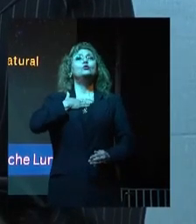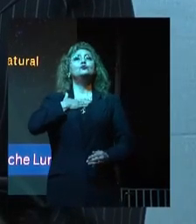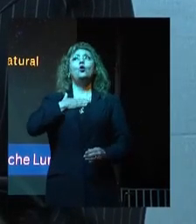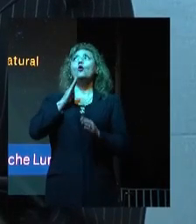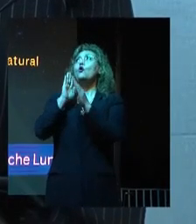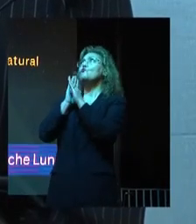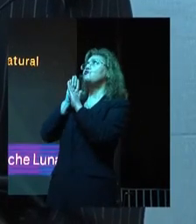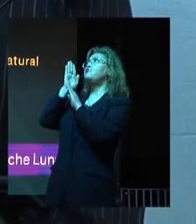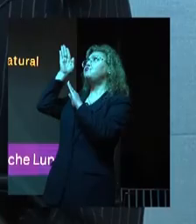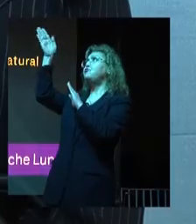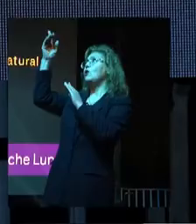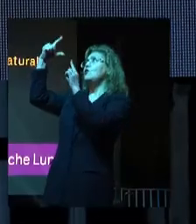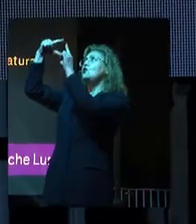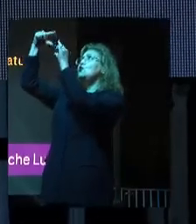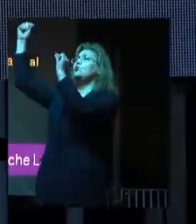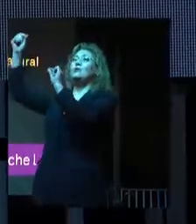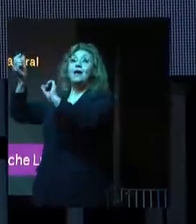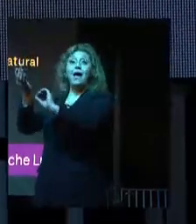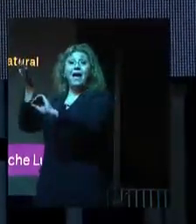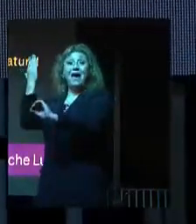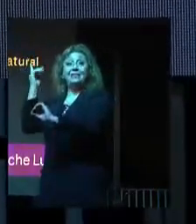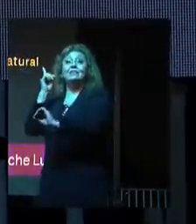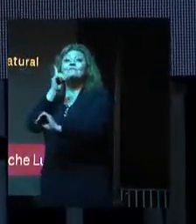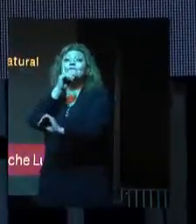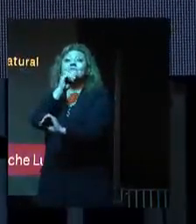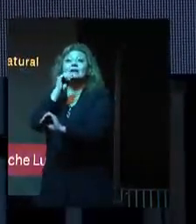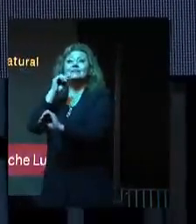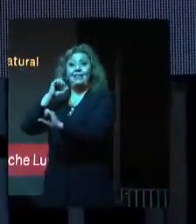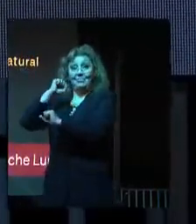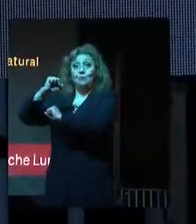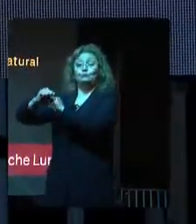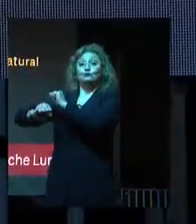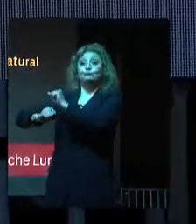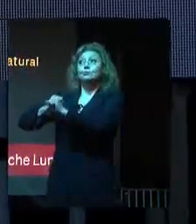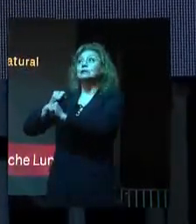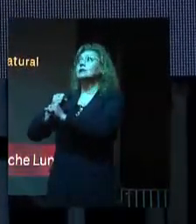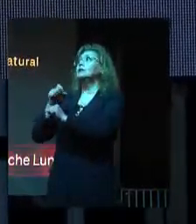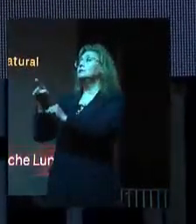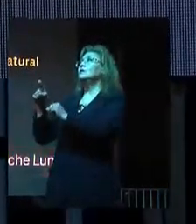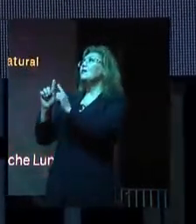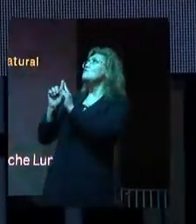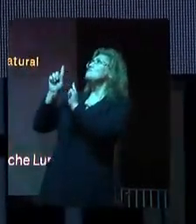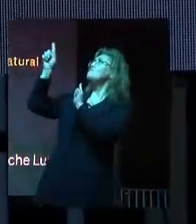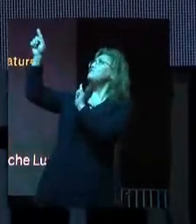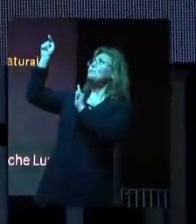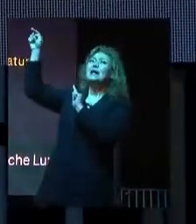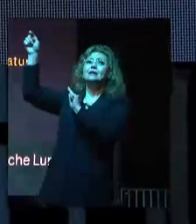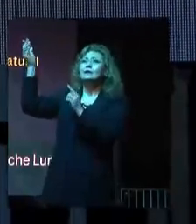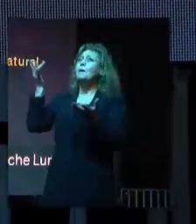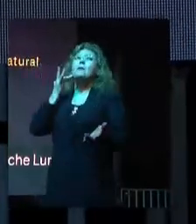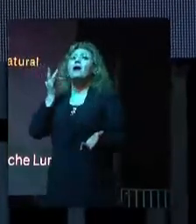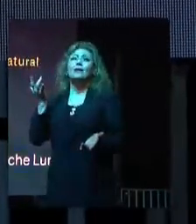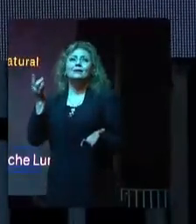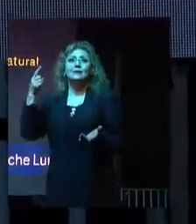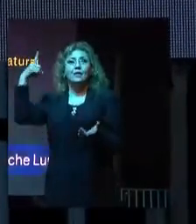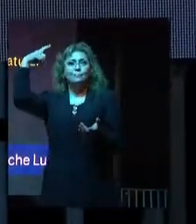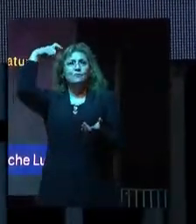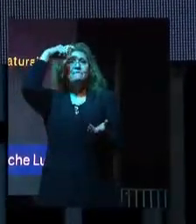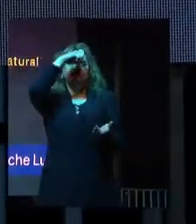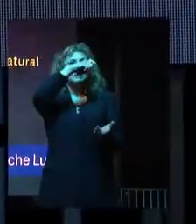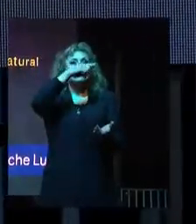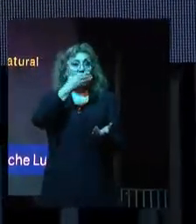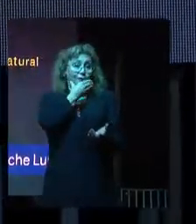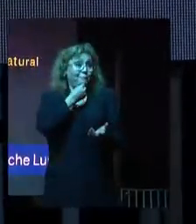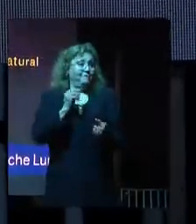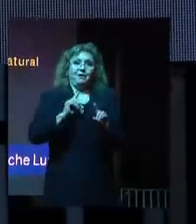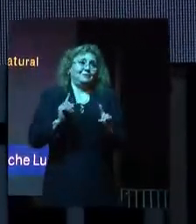Luna antes del fin de la década. Y quiero ir allá porque es muy difícil. No porque sea